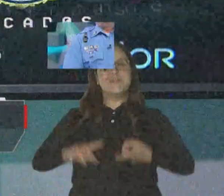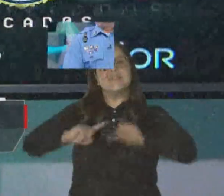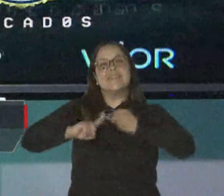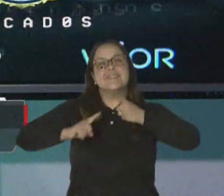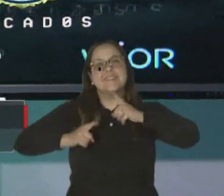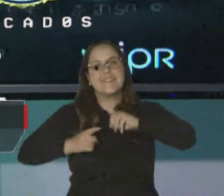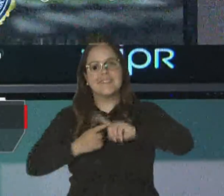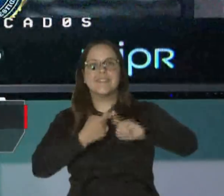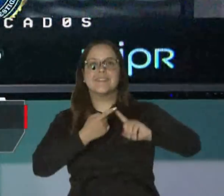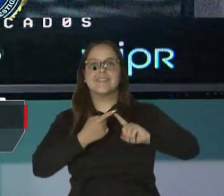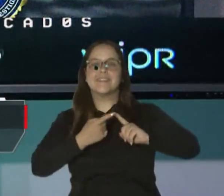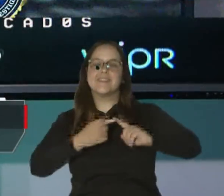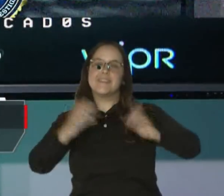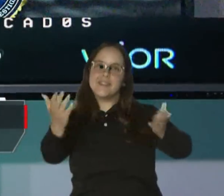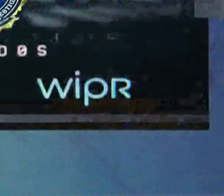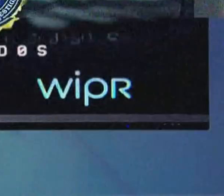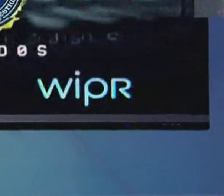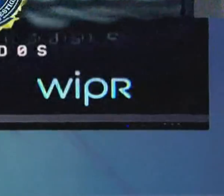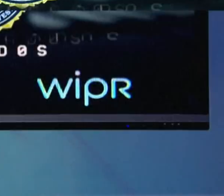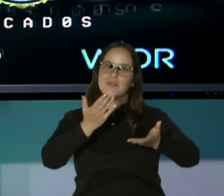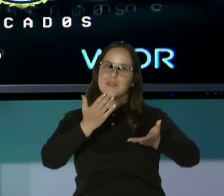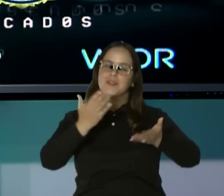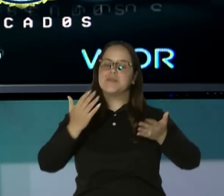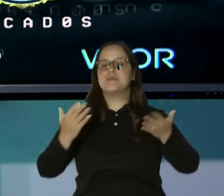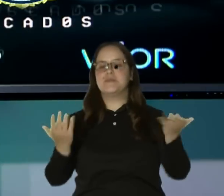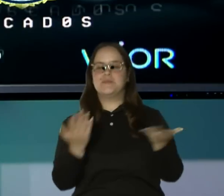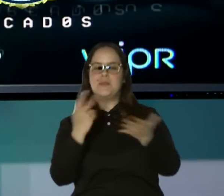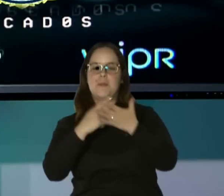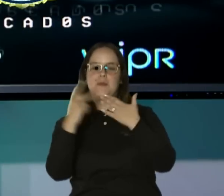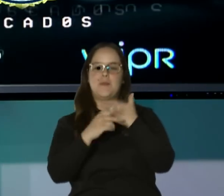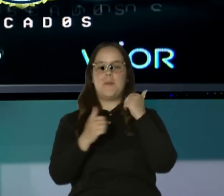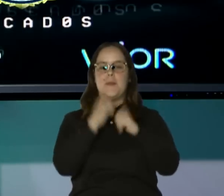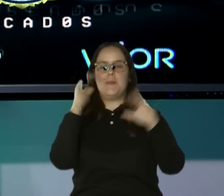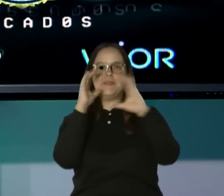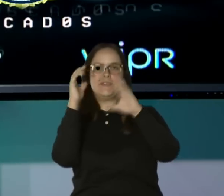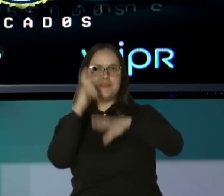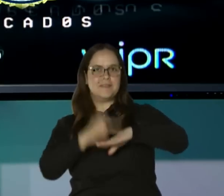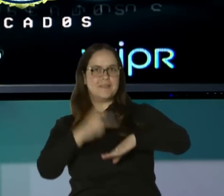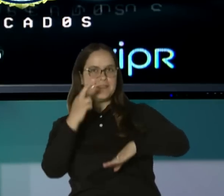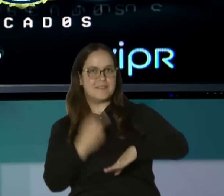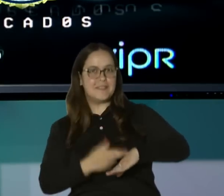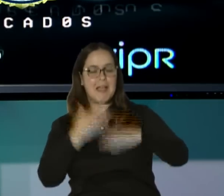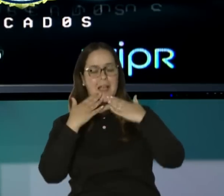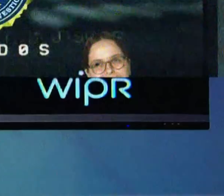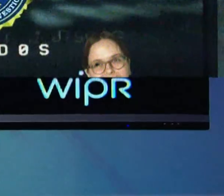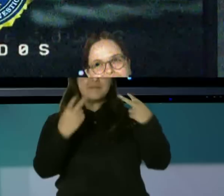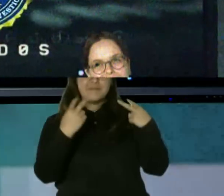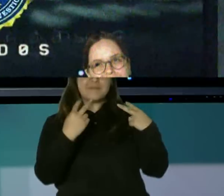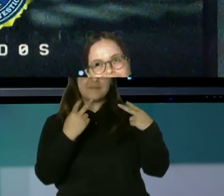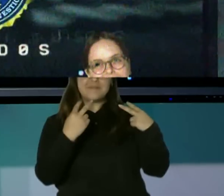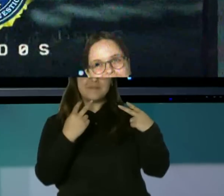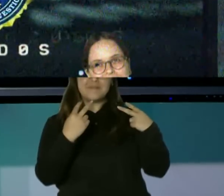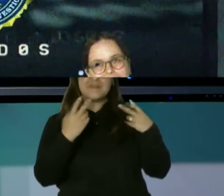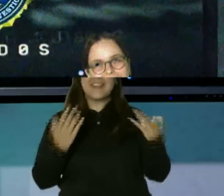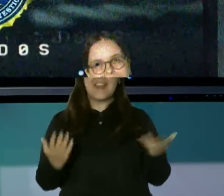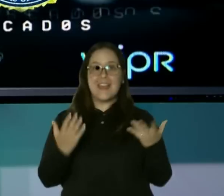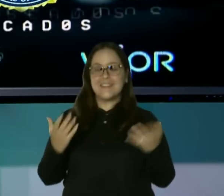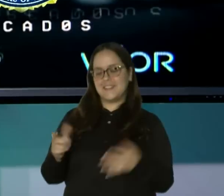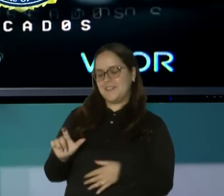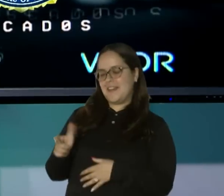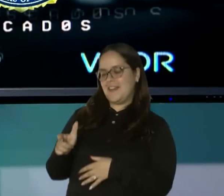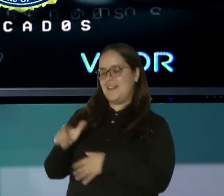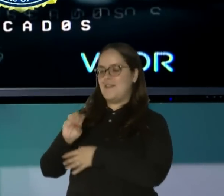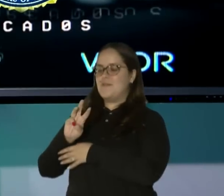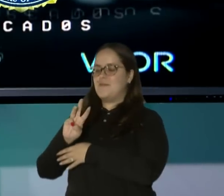Amigos, bienvenidos a otra nueva edición de Los Más Buscados Puerto Rico. Gracias por su sintonía. Y estamos directamente desde los